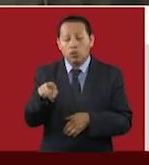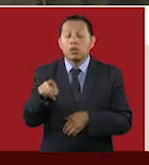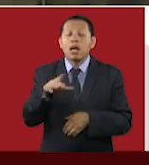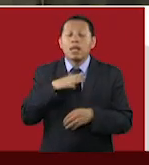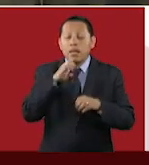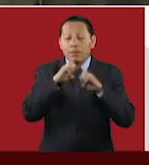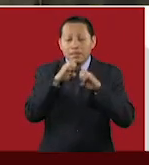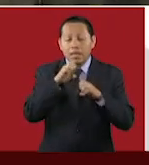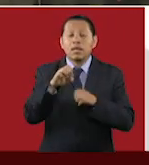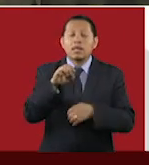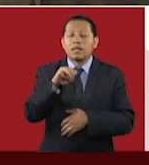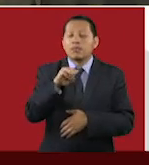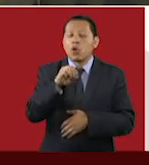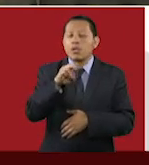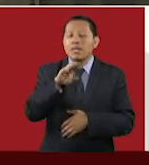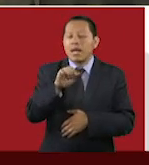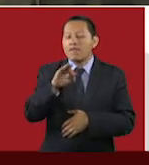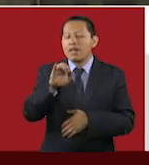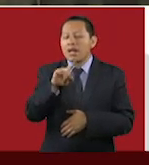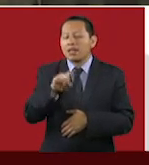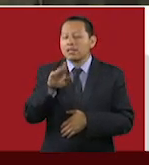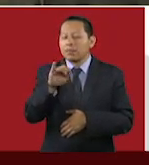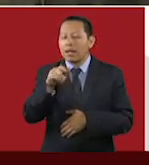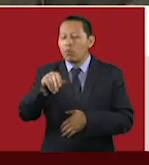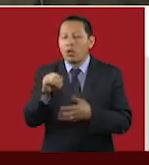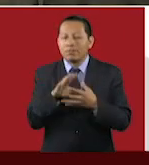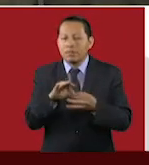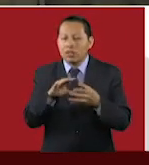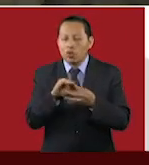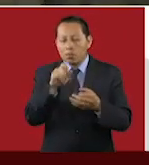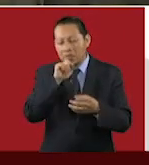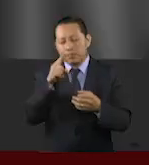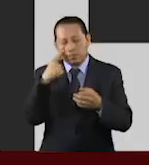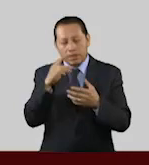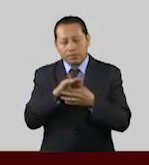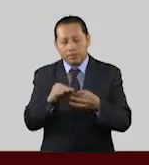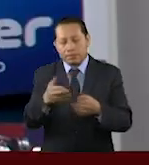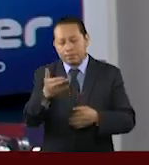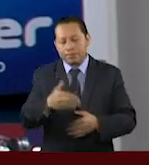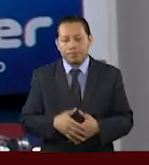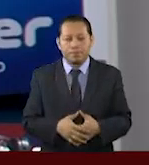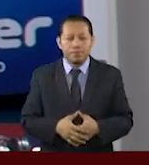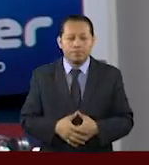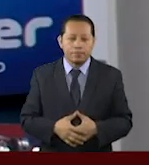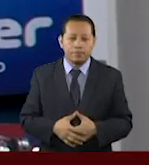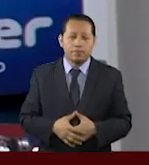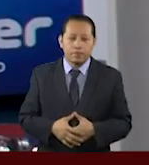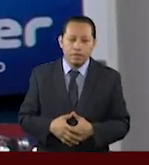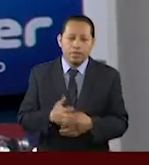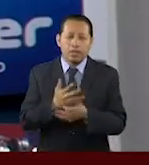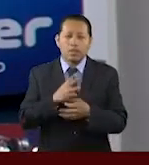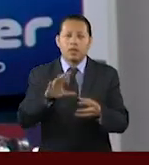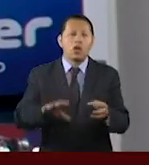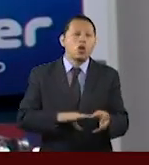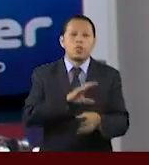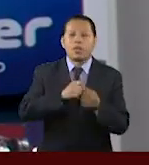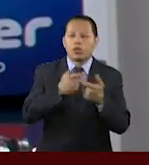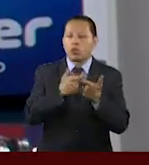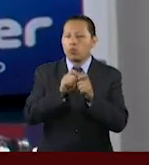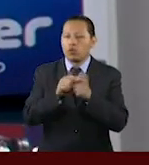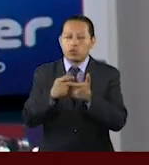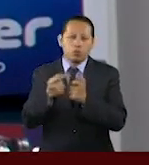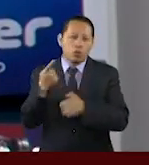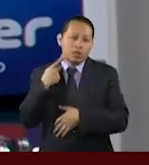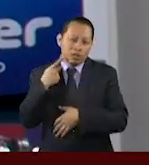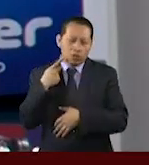Mónica Fernández Balboa habló de esta decisión de la comisión a su cargo todas las fuerzas políticas